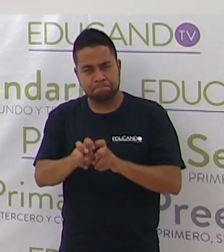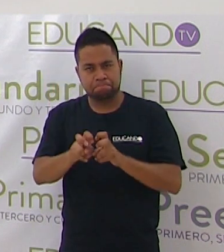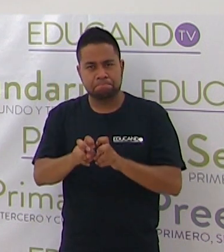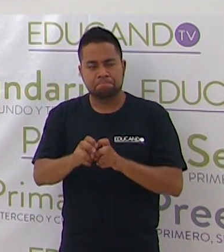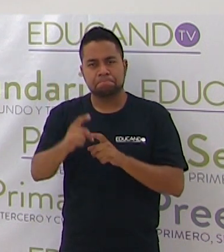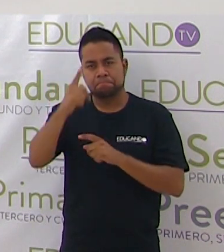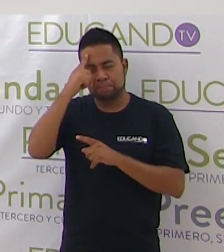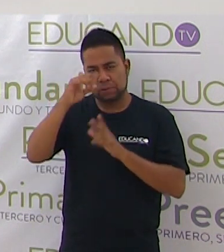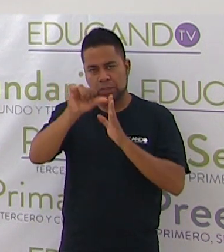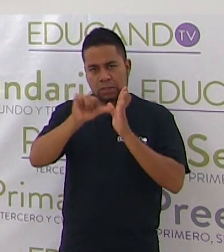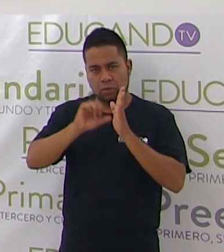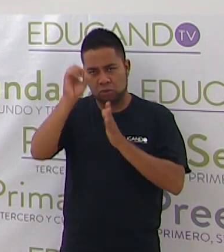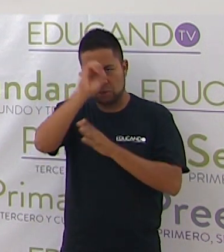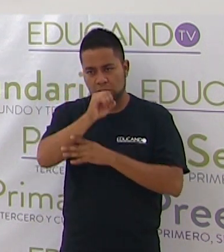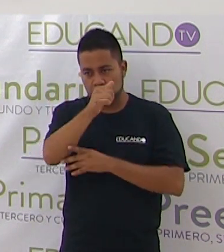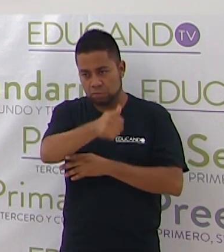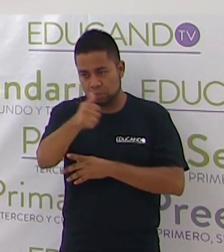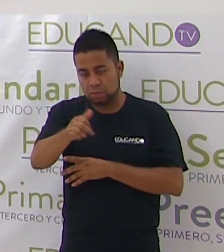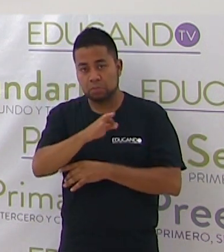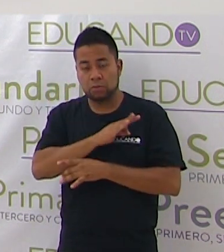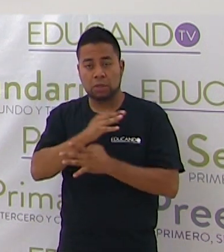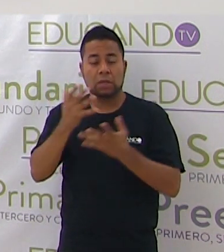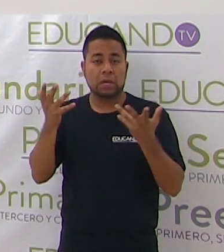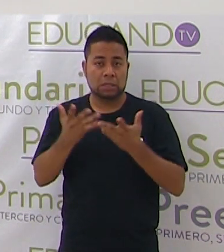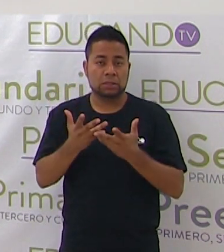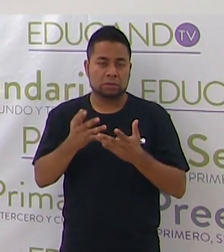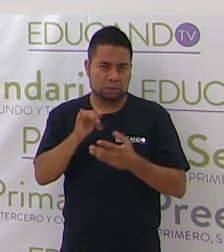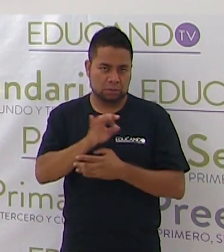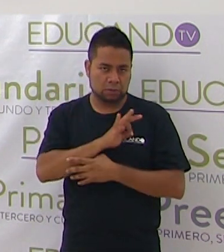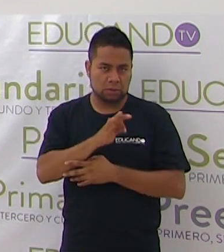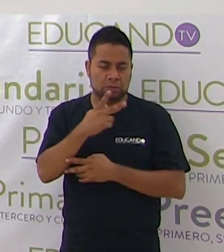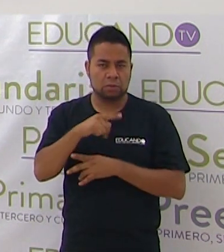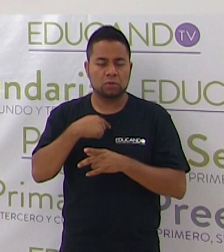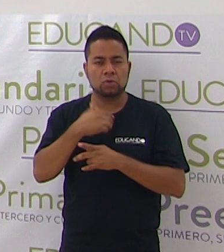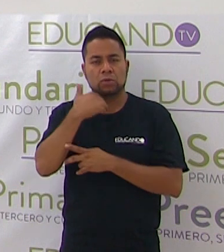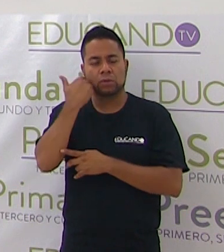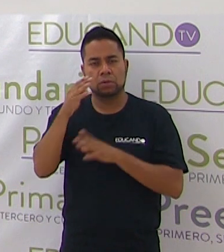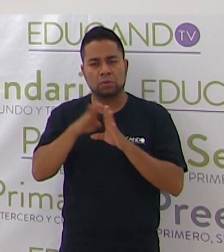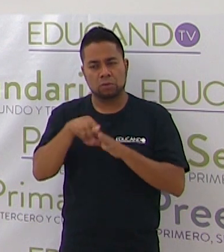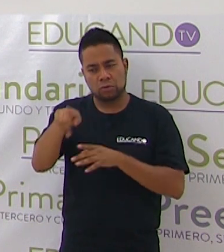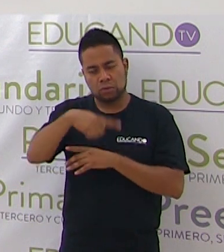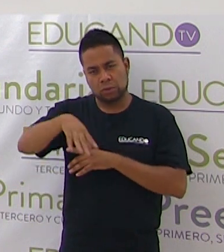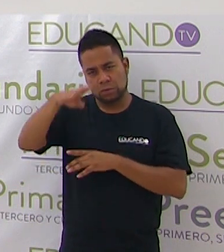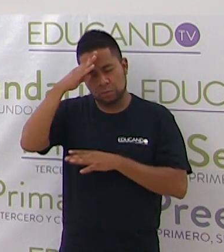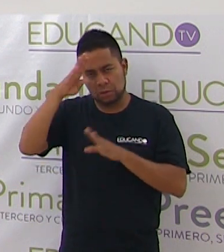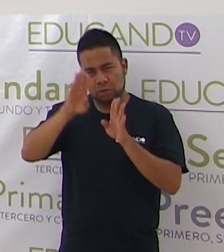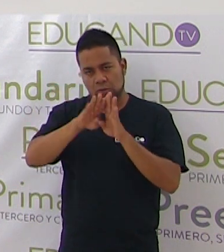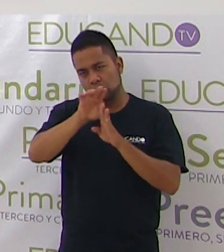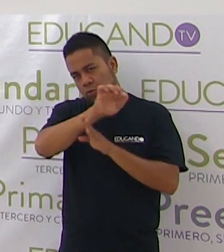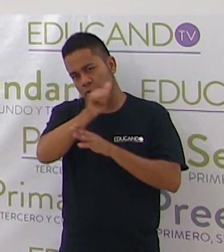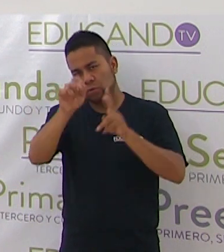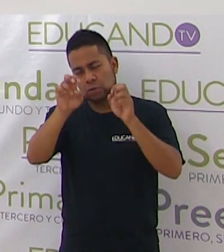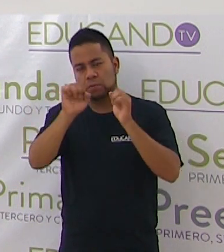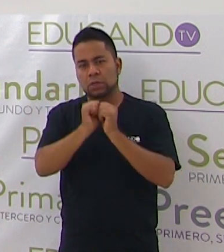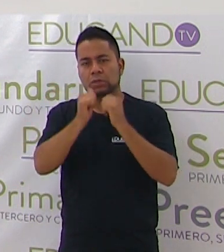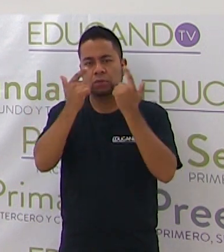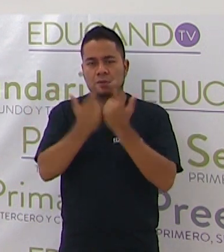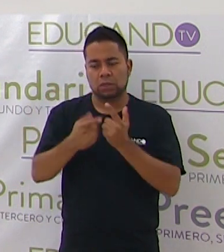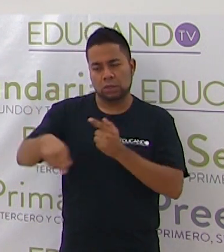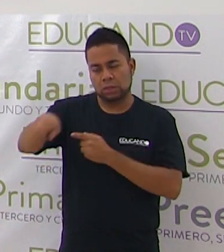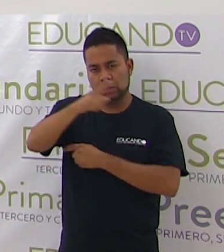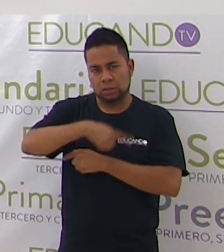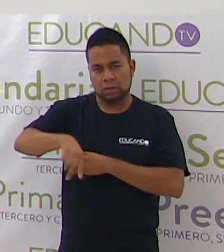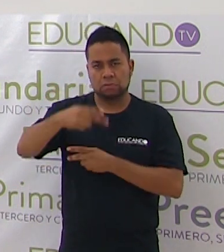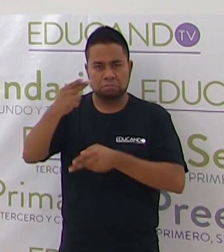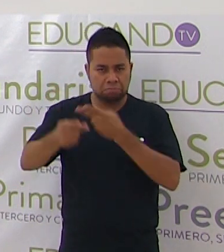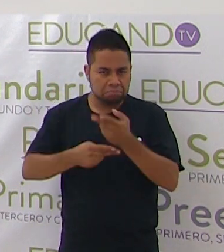de opinión. Ustedes también podrían hacerlo, pero quiero que vayan pensando en otros temas sociales, los cuales ustedes